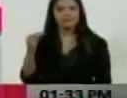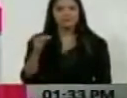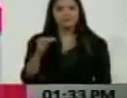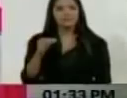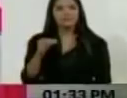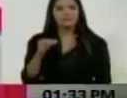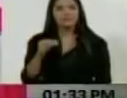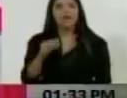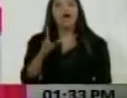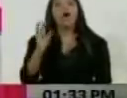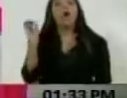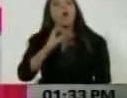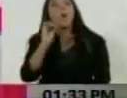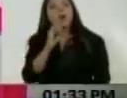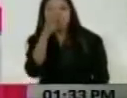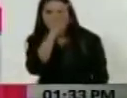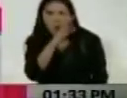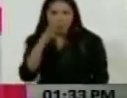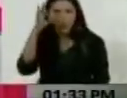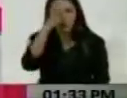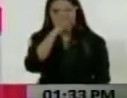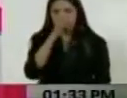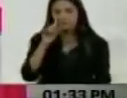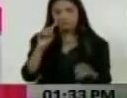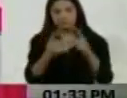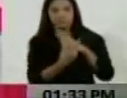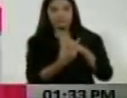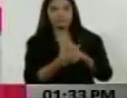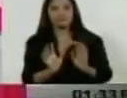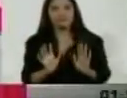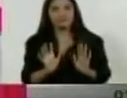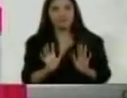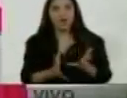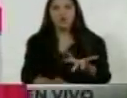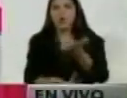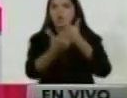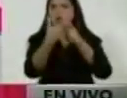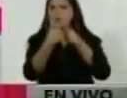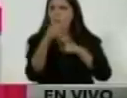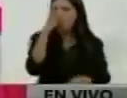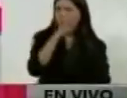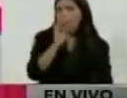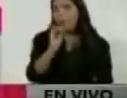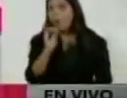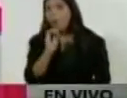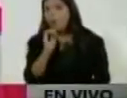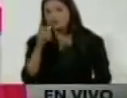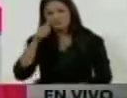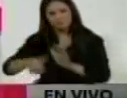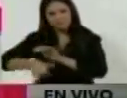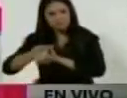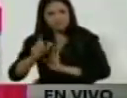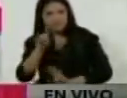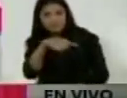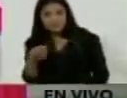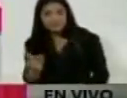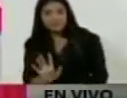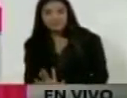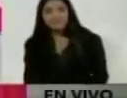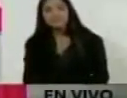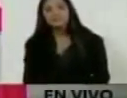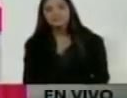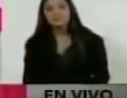O el cochino convertido en chigüire. ¿Nos los comemos como cochino o nos los comemos como chigüire?